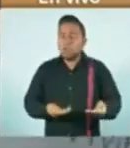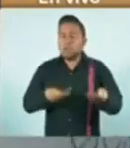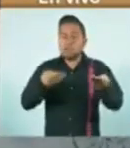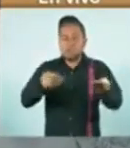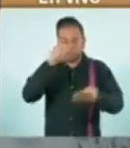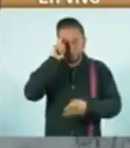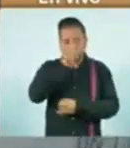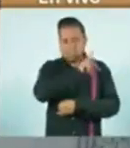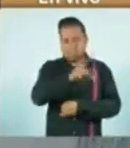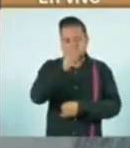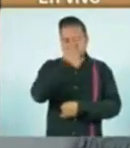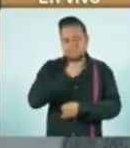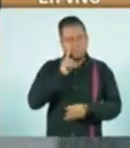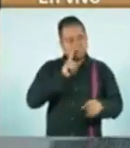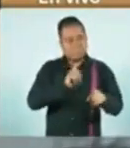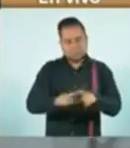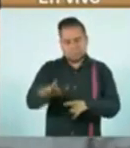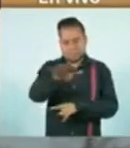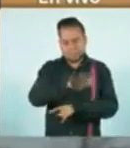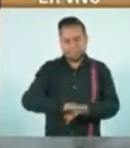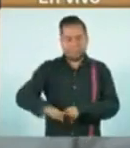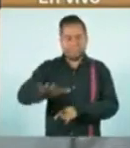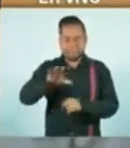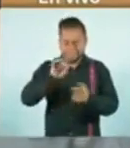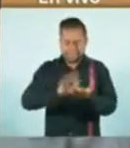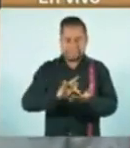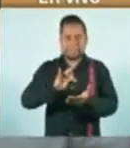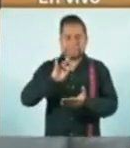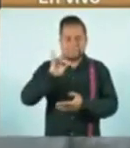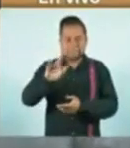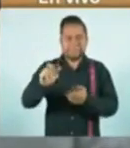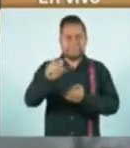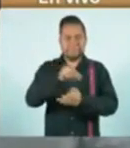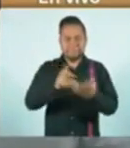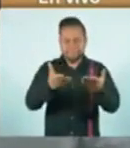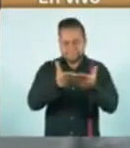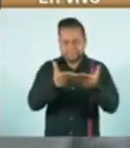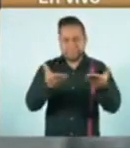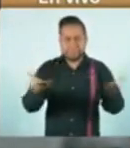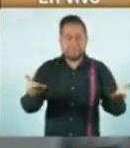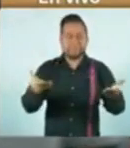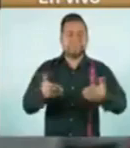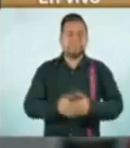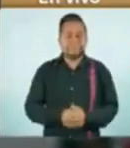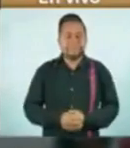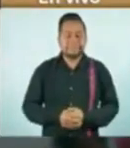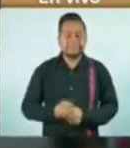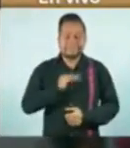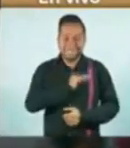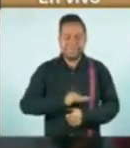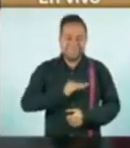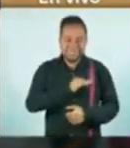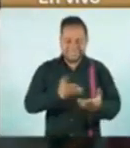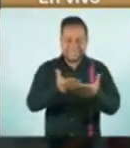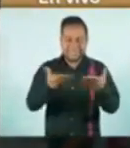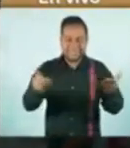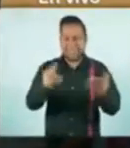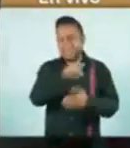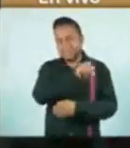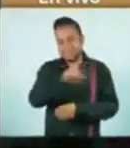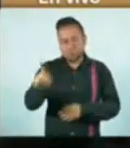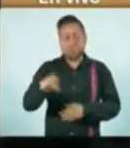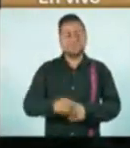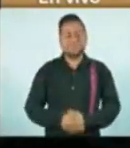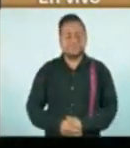para todas y todos ustedes. Muchas gracias a todas y a todos. Felicidades a todos